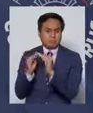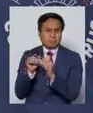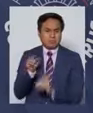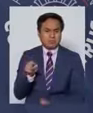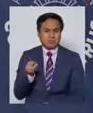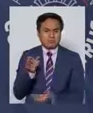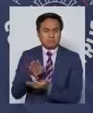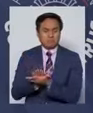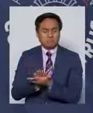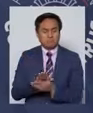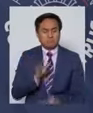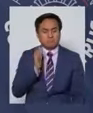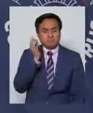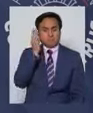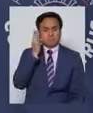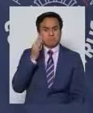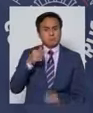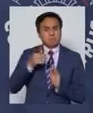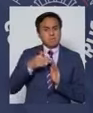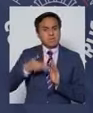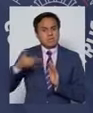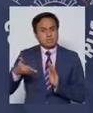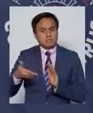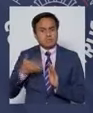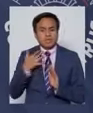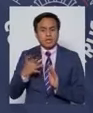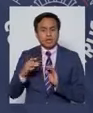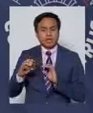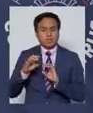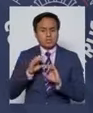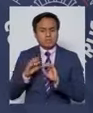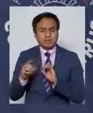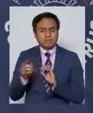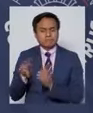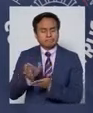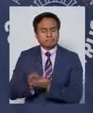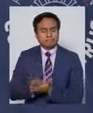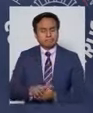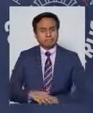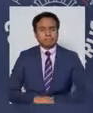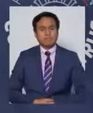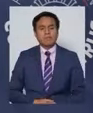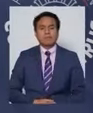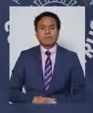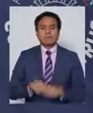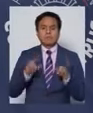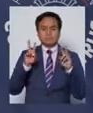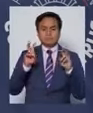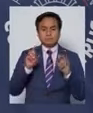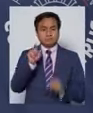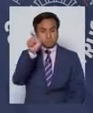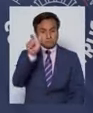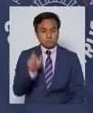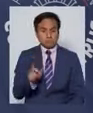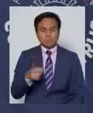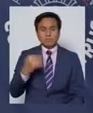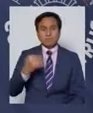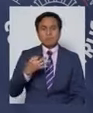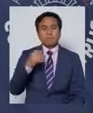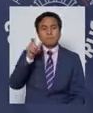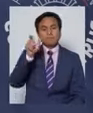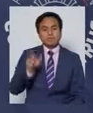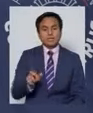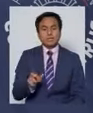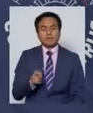y se enteraron de esto los vecinos porque estaban en comunicación con él. Bueno, con respecto a esta persona, efectivamente una persona